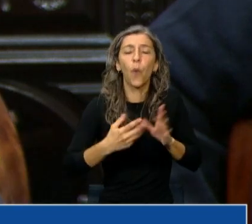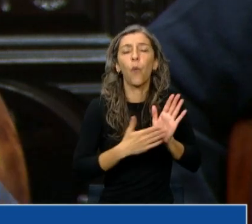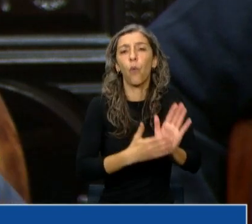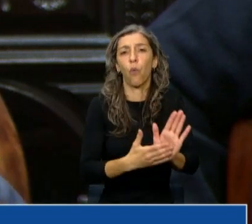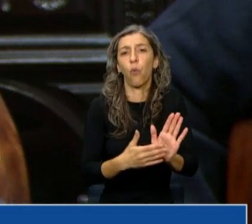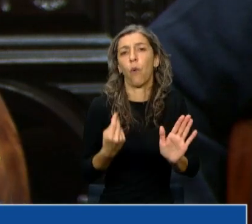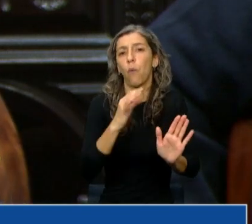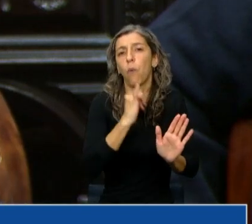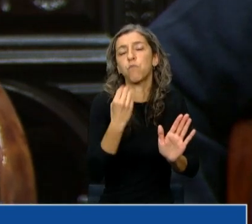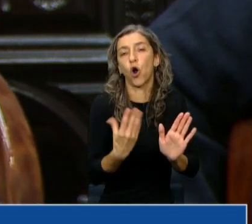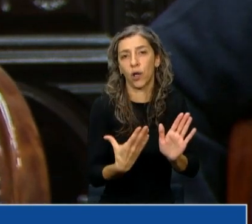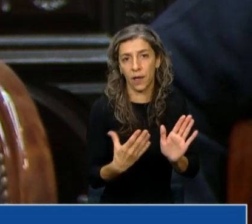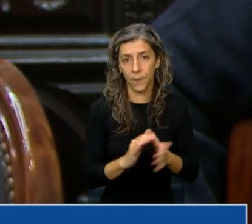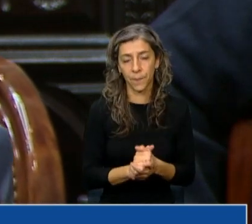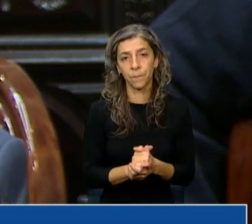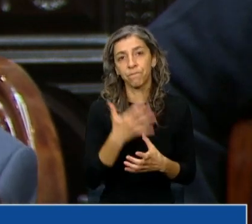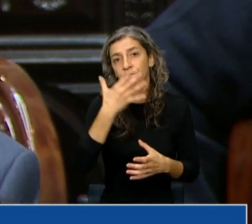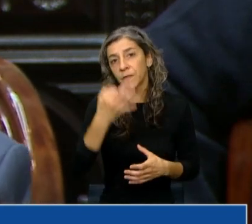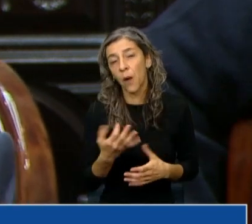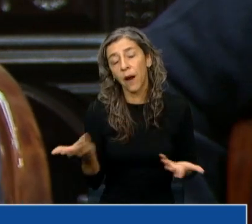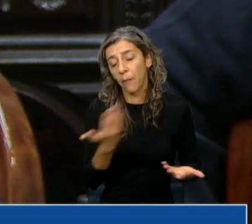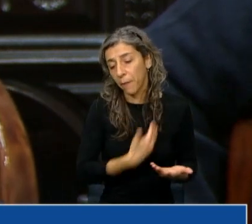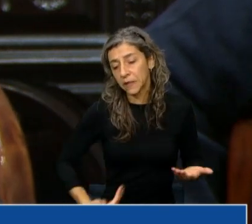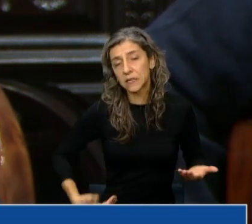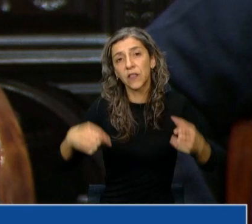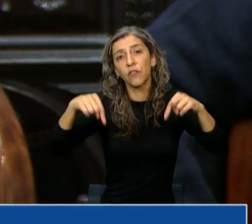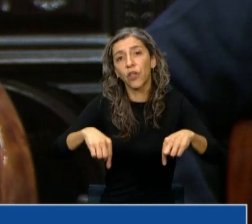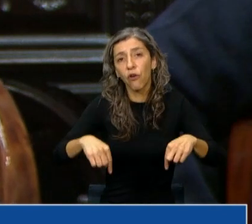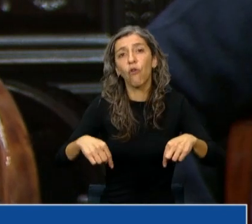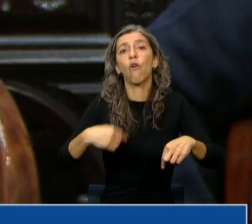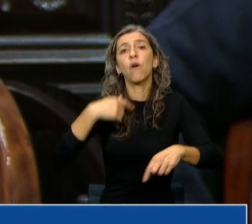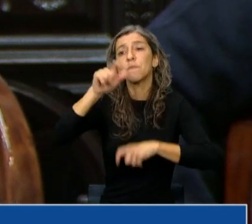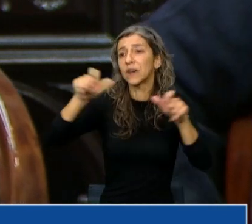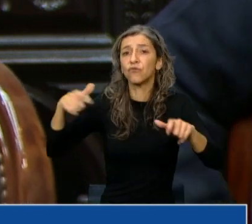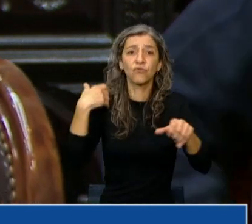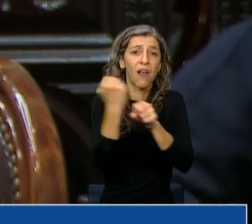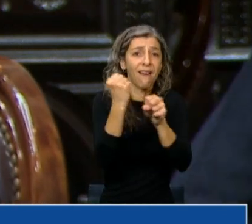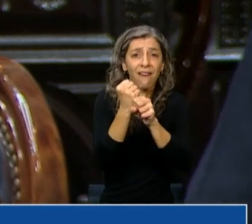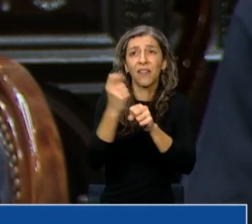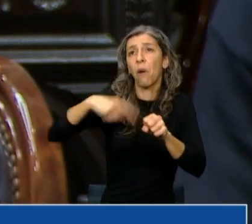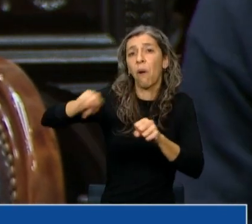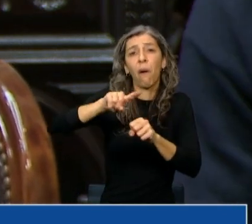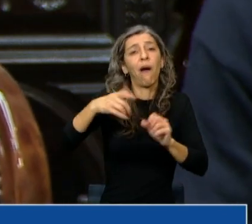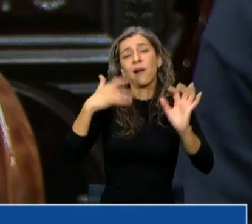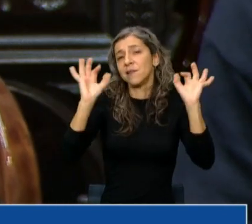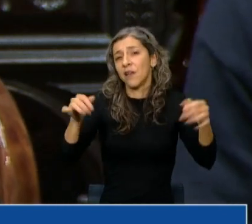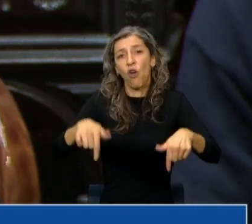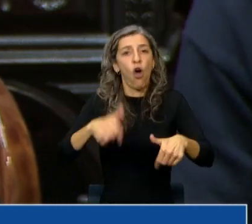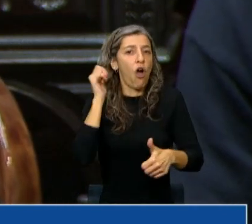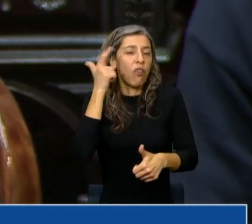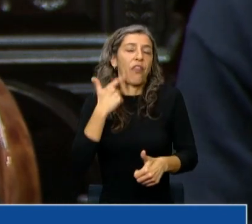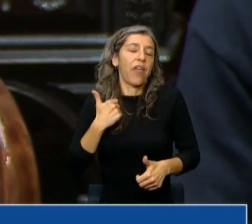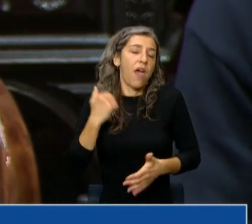Pero, señor presidente, hoy para muchos trabajadores es un día histórico. Creo tener la autoridad suficiente para hablar